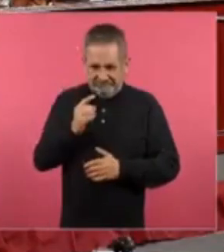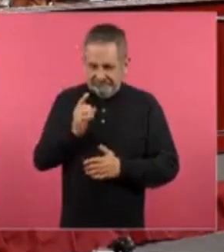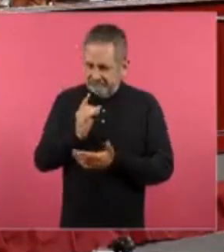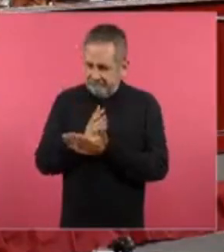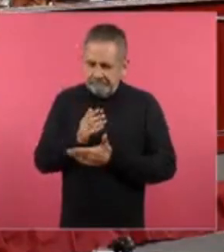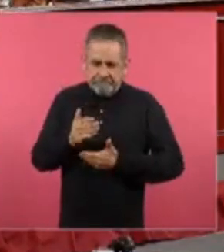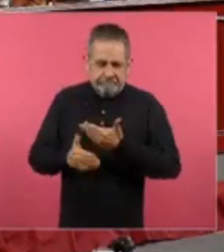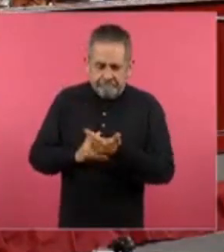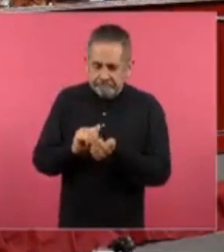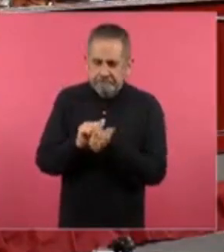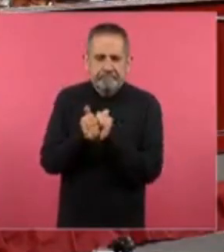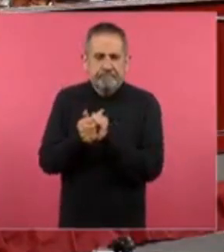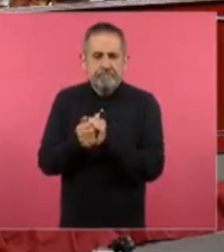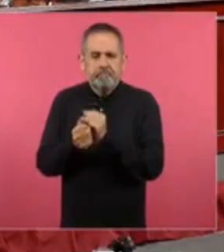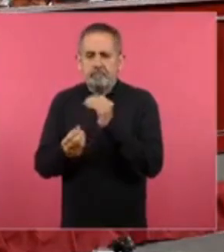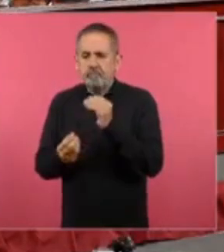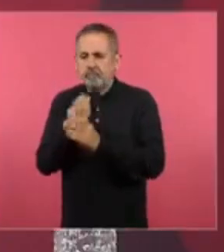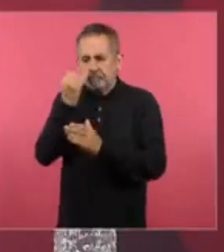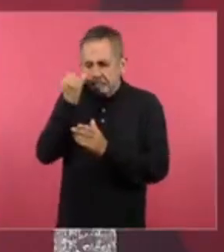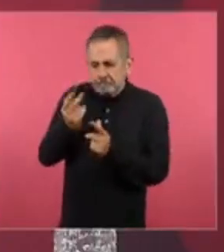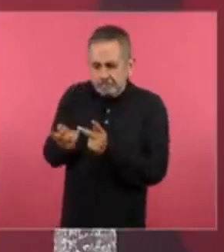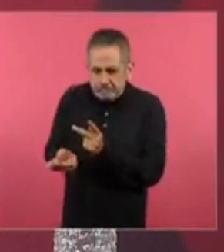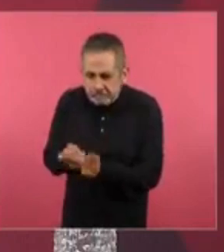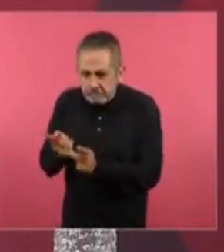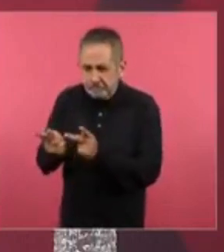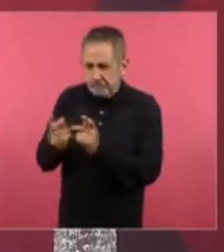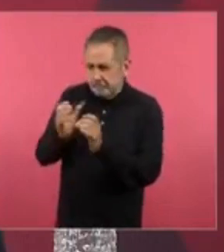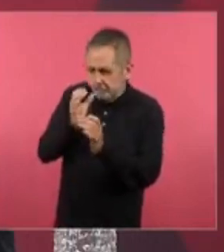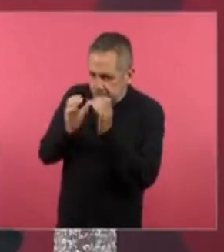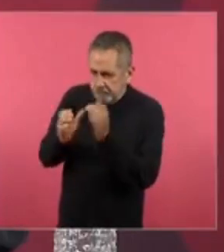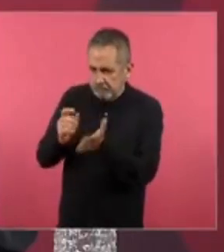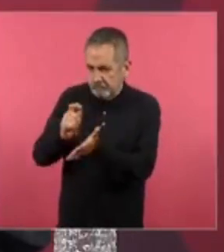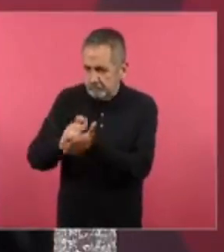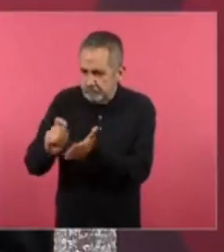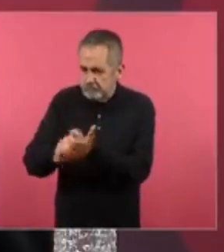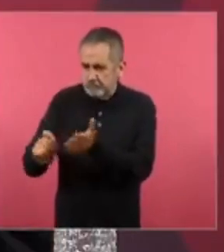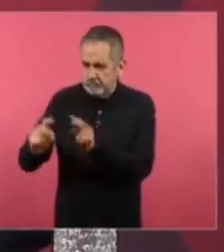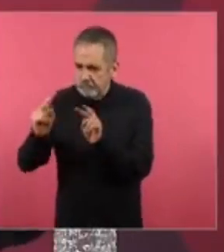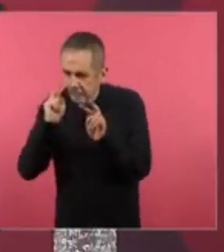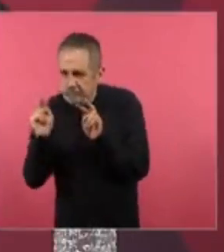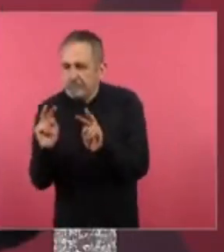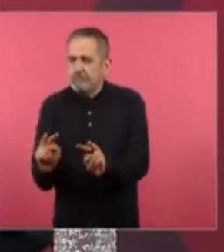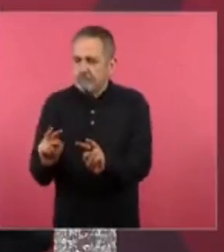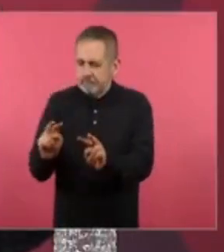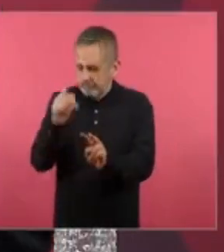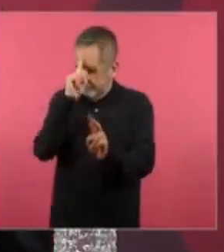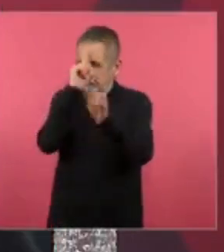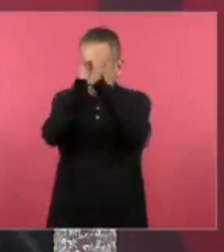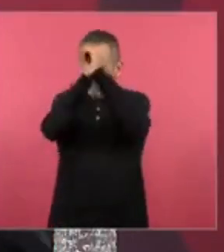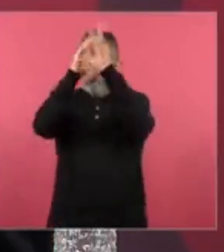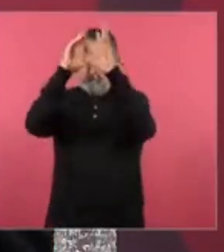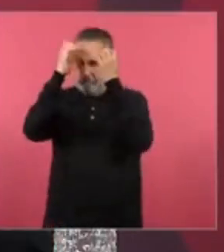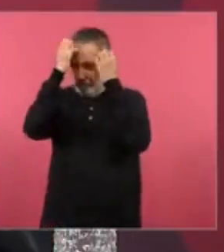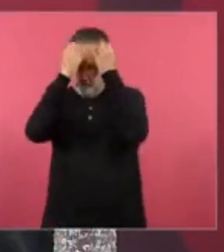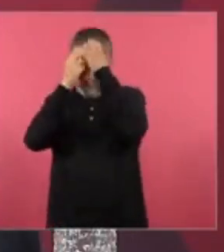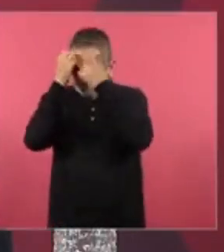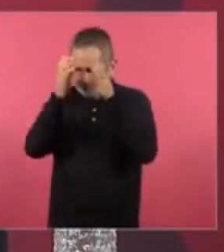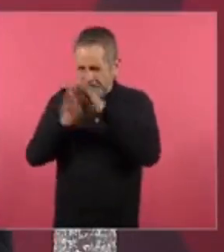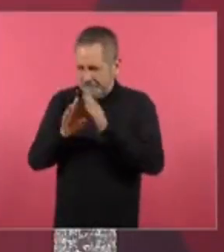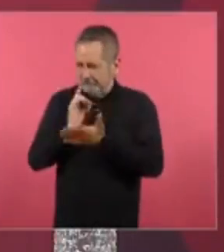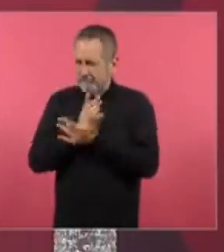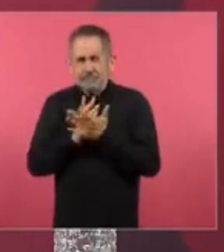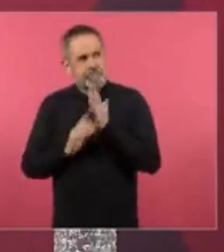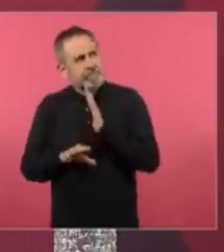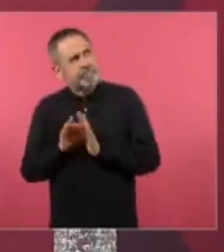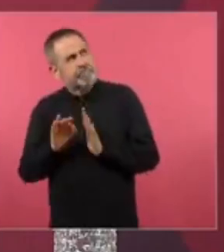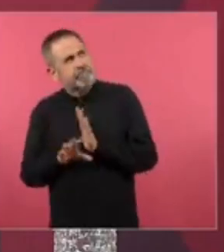desarrollar en esta idea de cuestionar, de preguntar, de escribir, de ver, de tener ese pensamiento reflexivo, de estar viendo